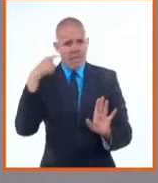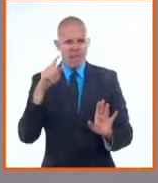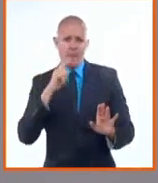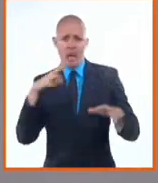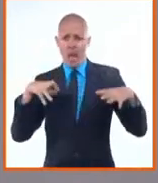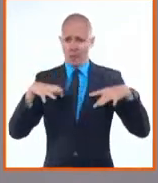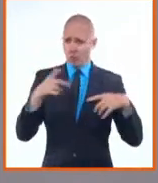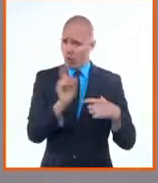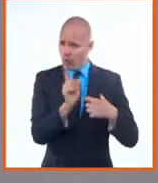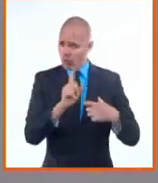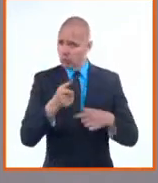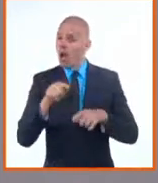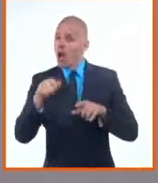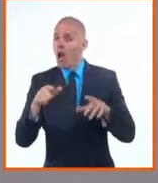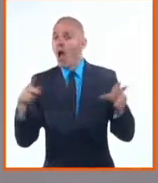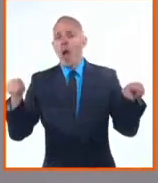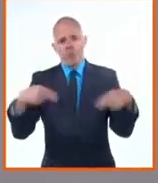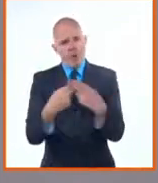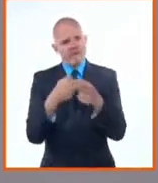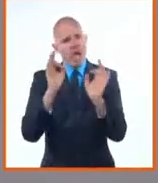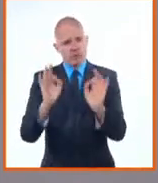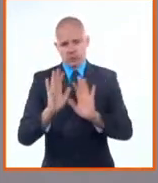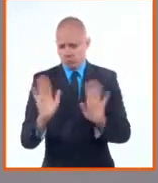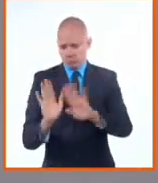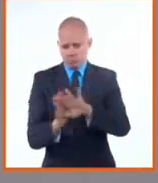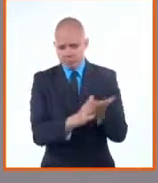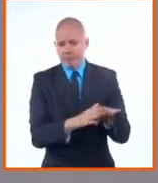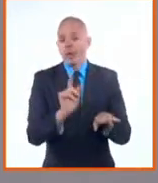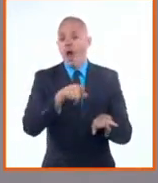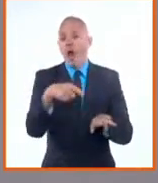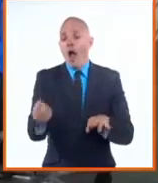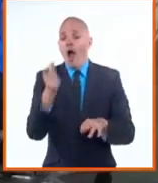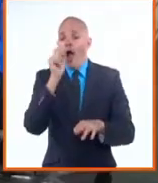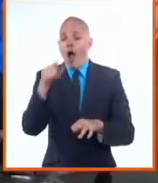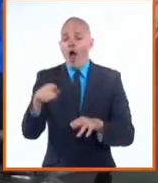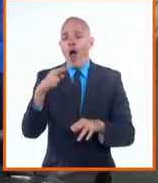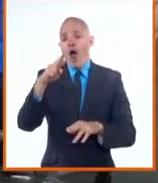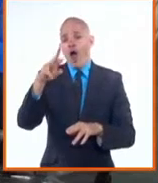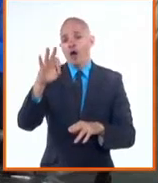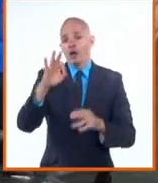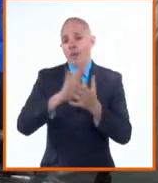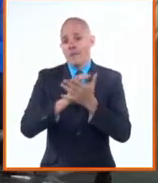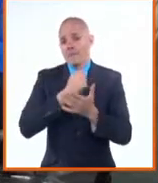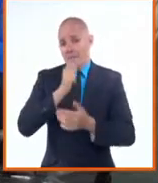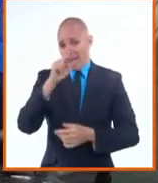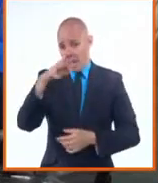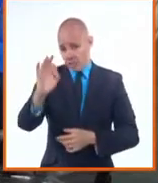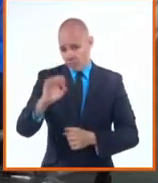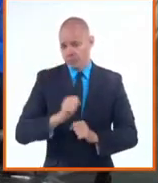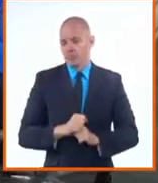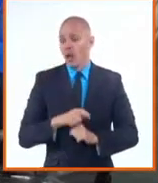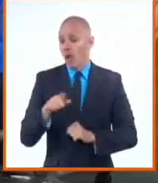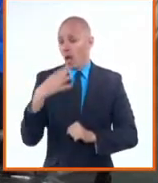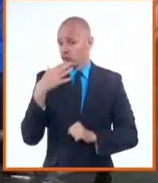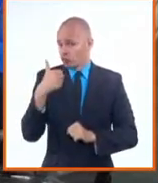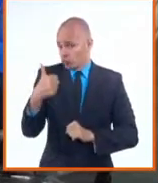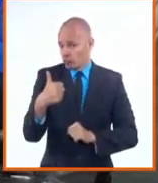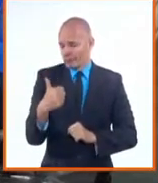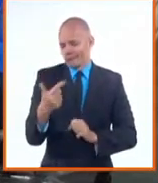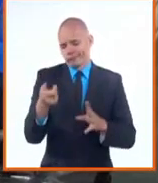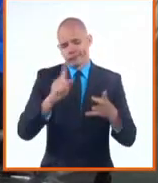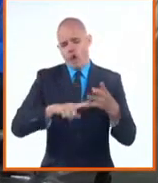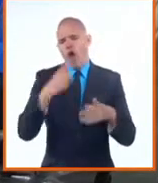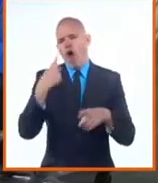Elías Romero Fue un monstruo en el en el mejor sentido de la palabra pero tenemos que hablar también de un yariel que llevó